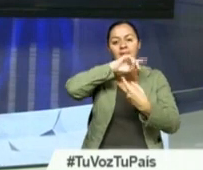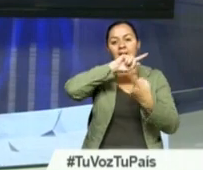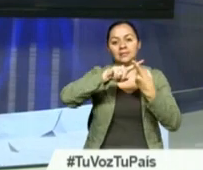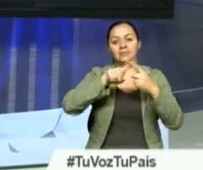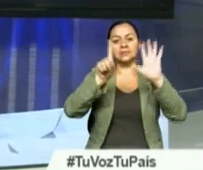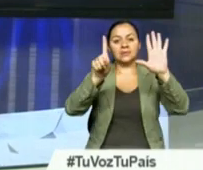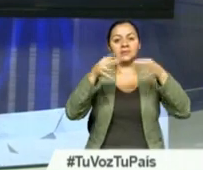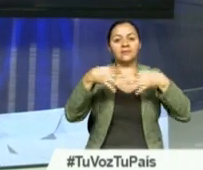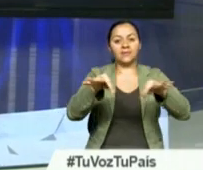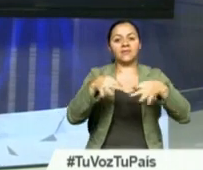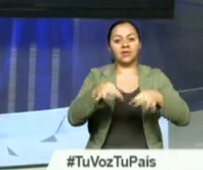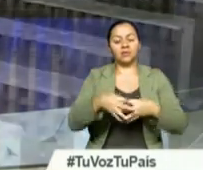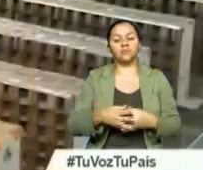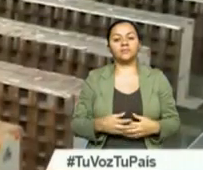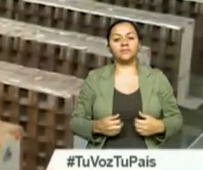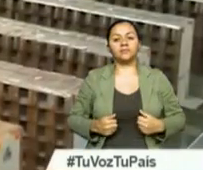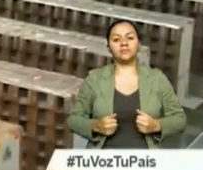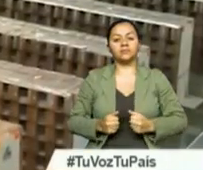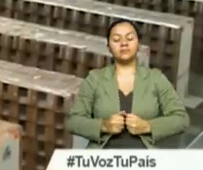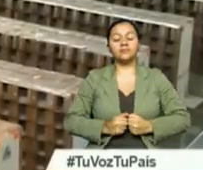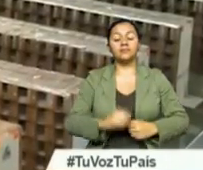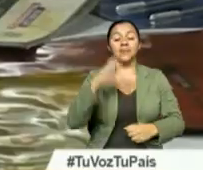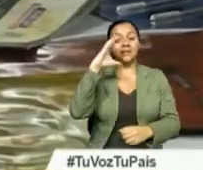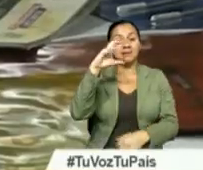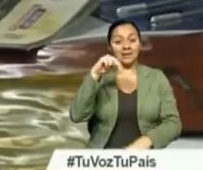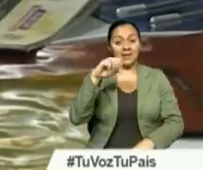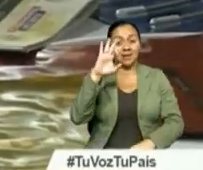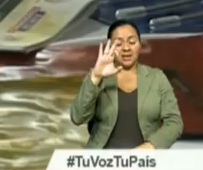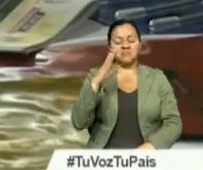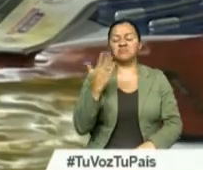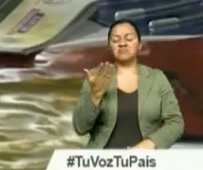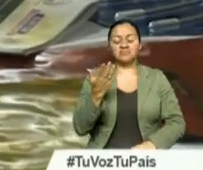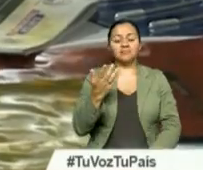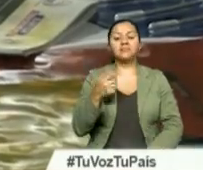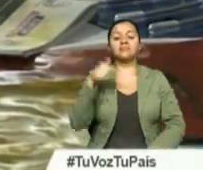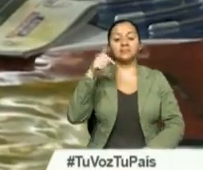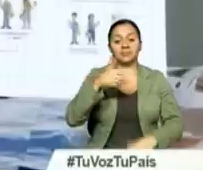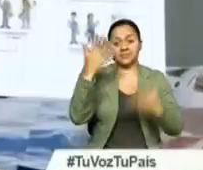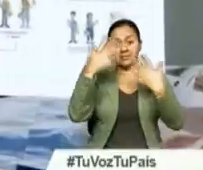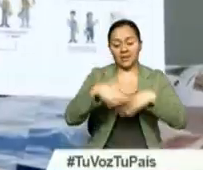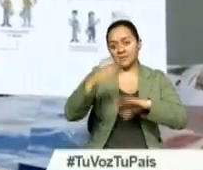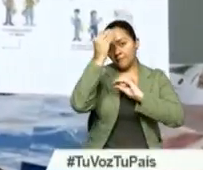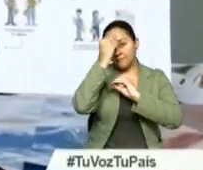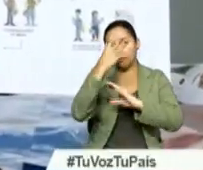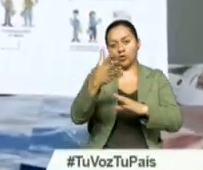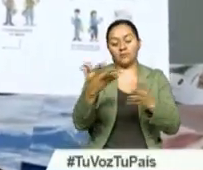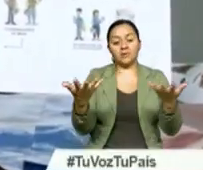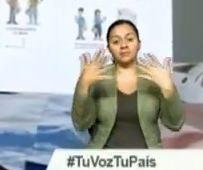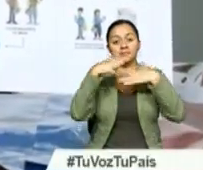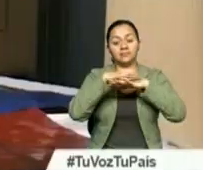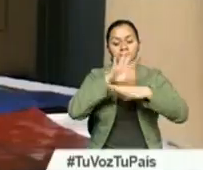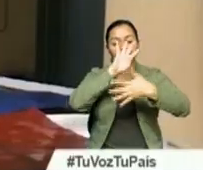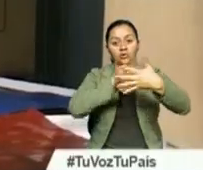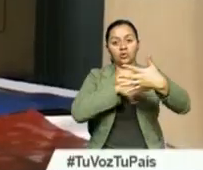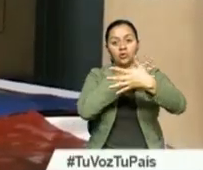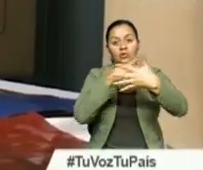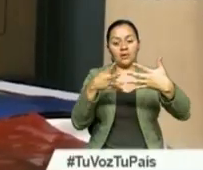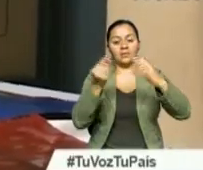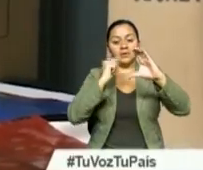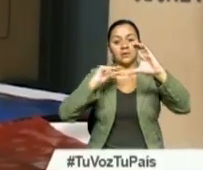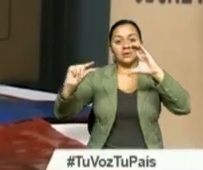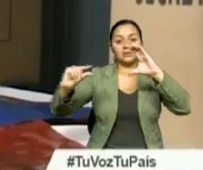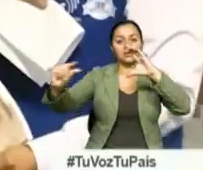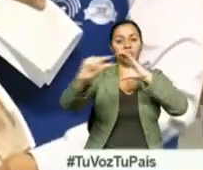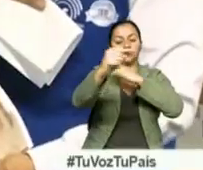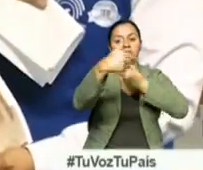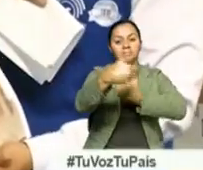de febrero. El Consejo Nacional Electoral, CNE, dio a conocer la conformación y el cronograma de distribución del